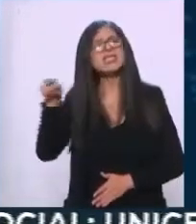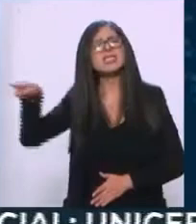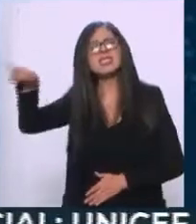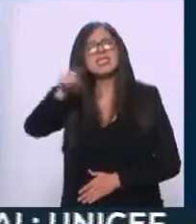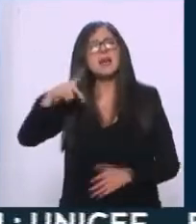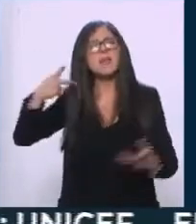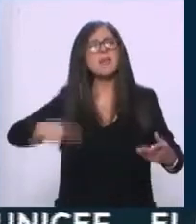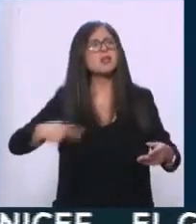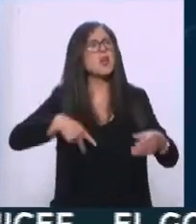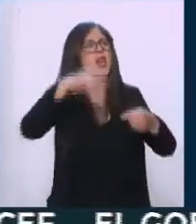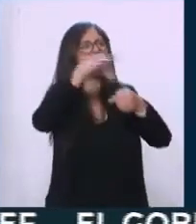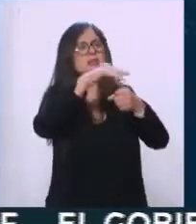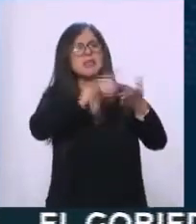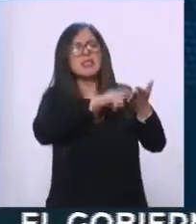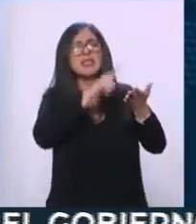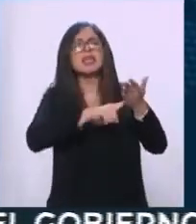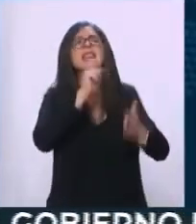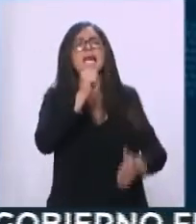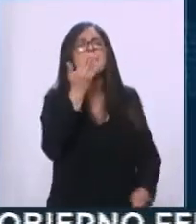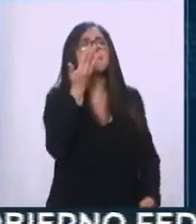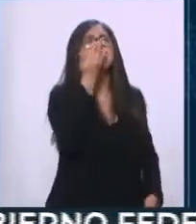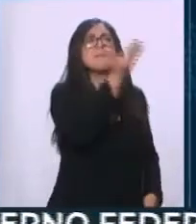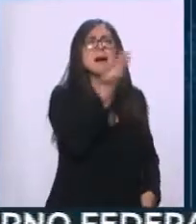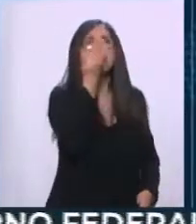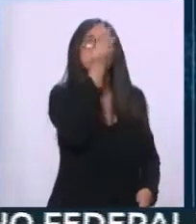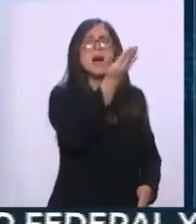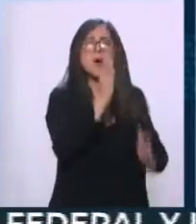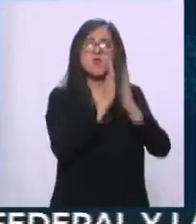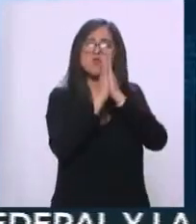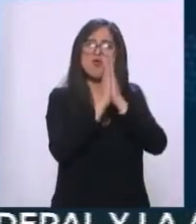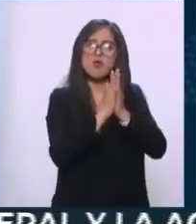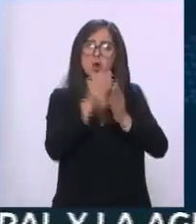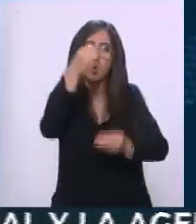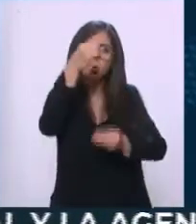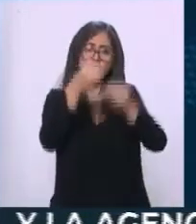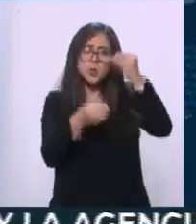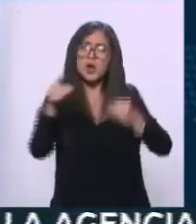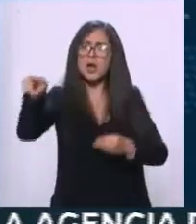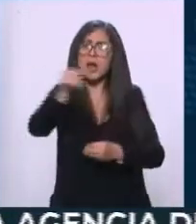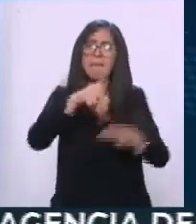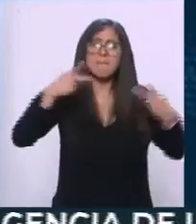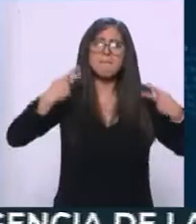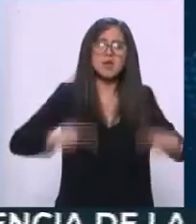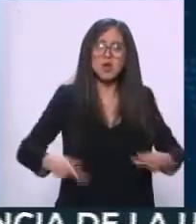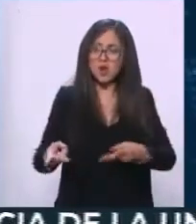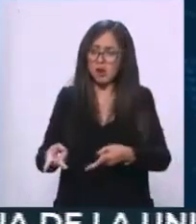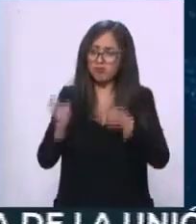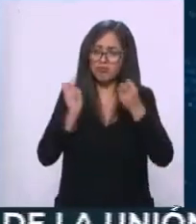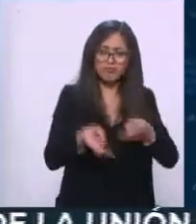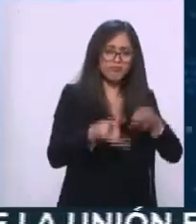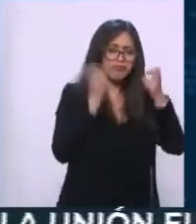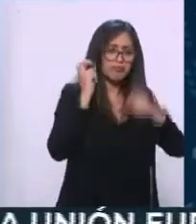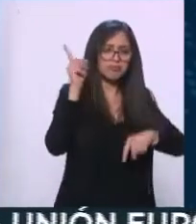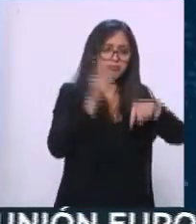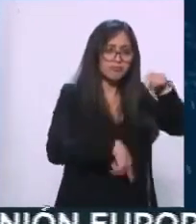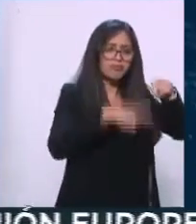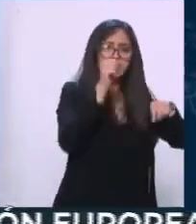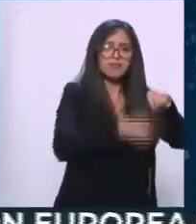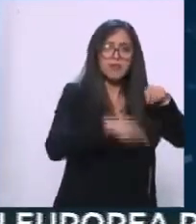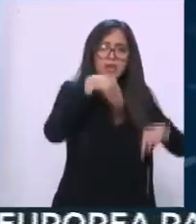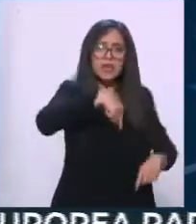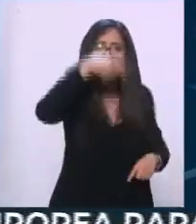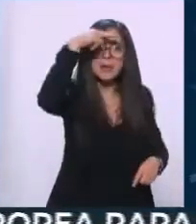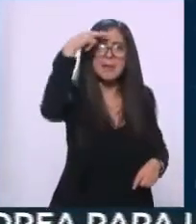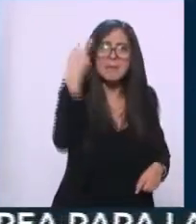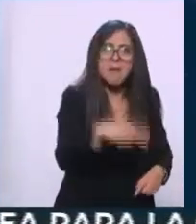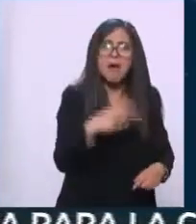llevara a tribunales a todos estos personajes que se han llevado dinero de las arcas públicas, que han cometido una serie de actos